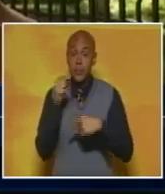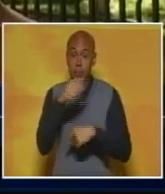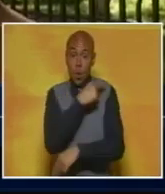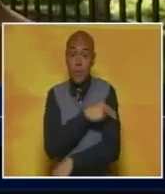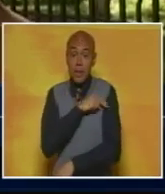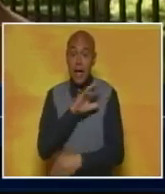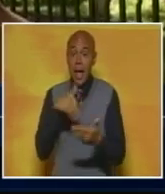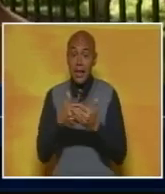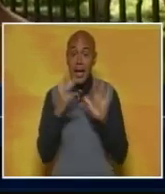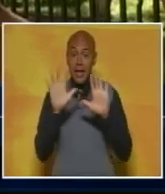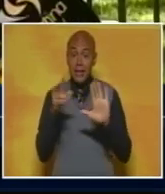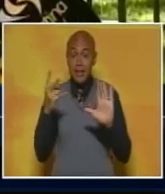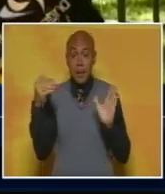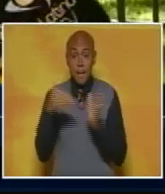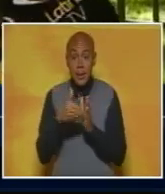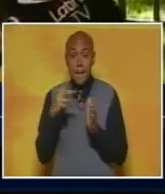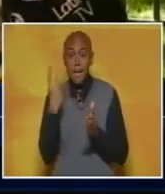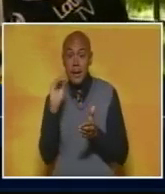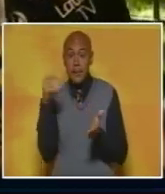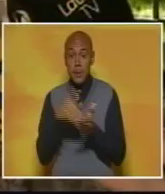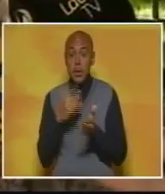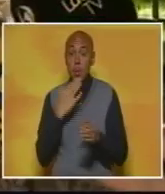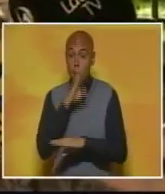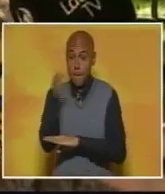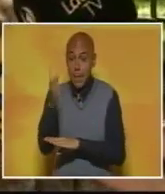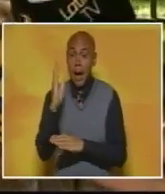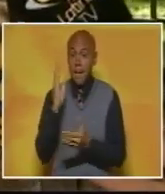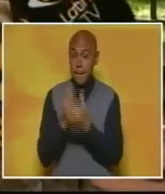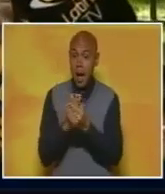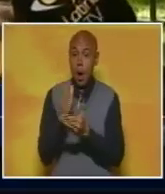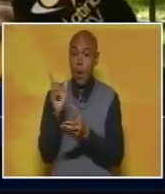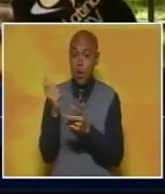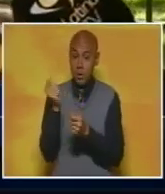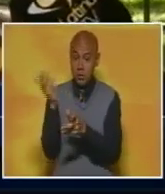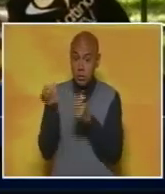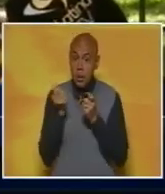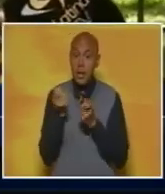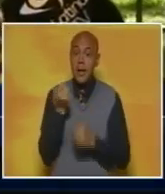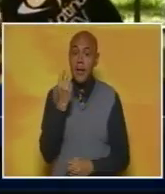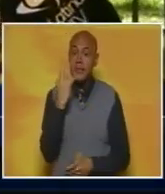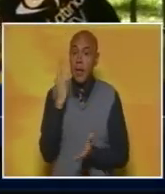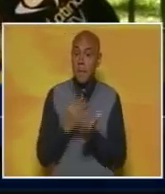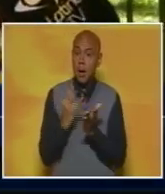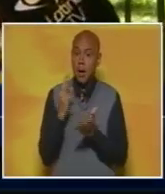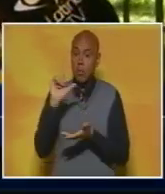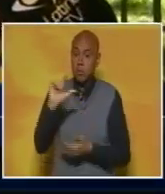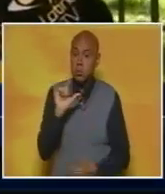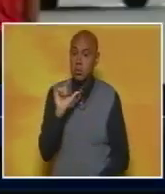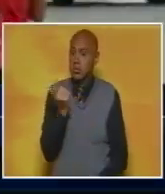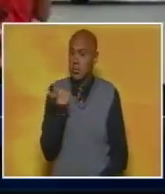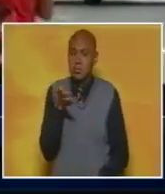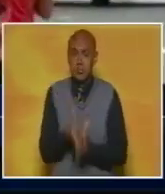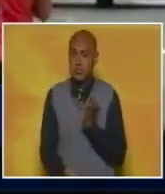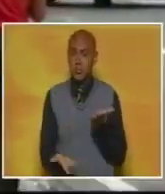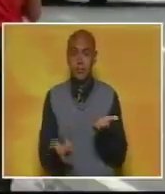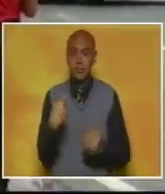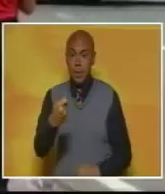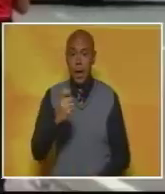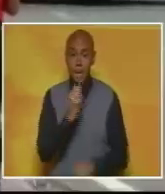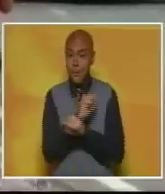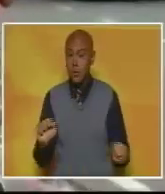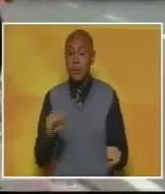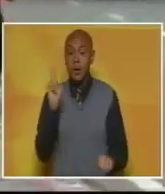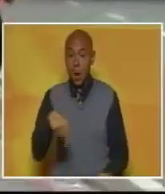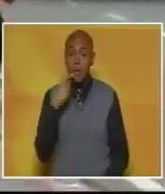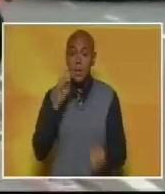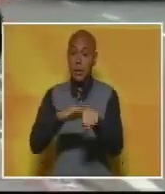hasta 17.000 y 20.000 bolívares. Entonces uno va al banco y el Banco Bicentenario le da 3.000 bolívares, ni siquiera para un pasaje. Los usuarios reiteraron